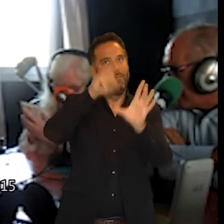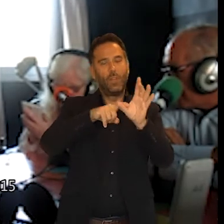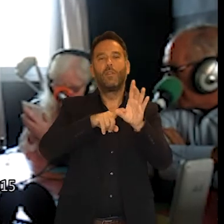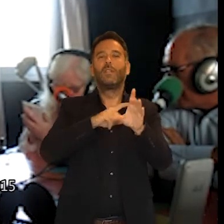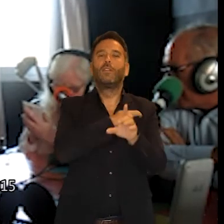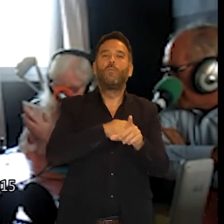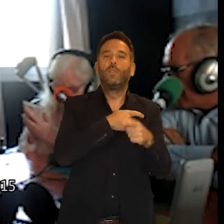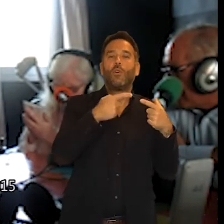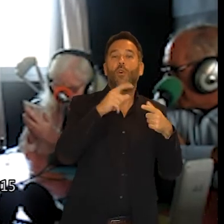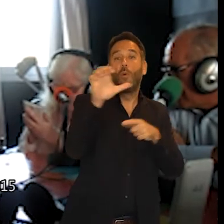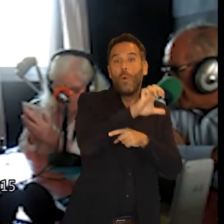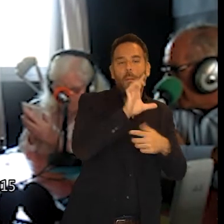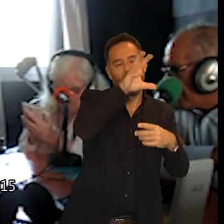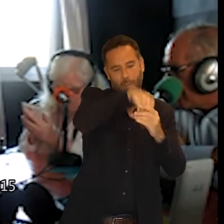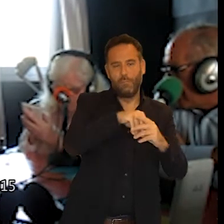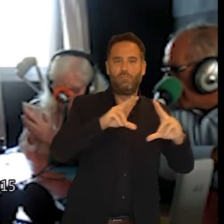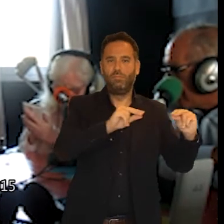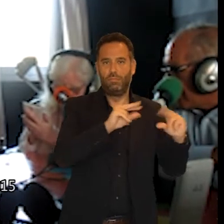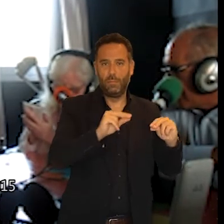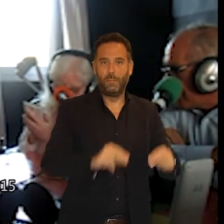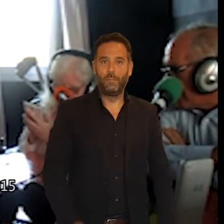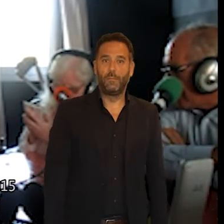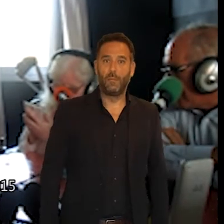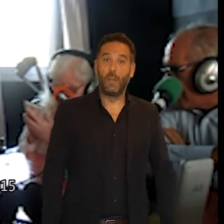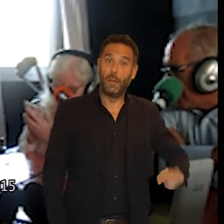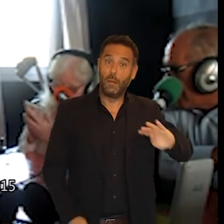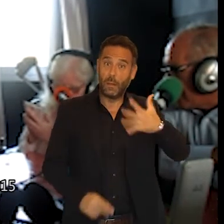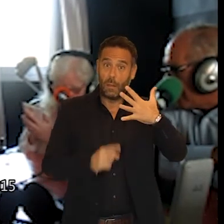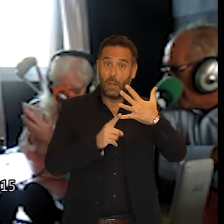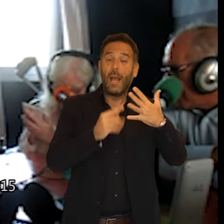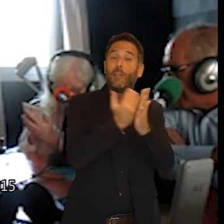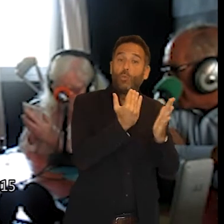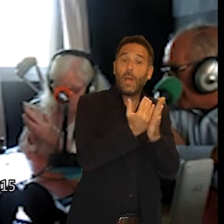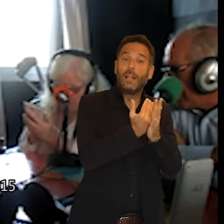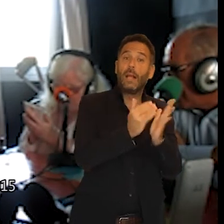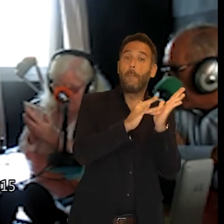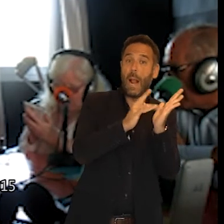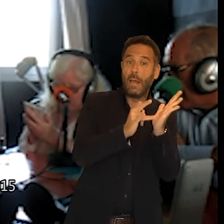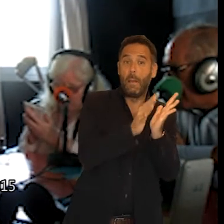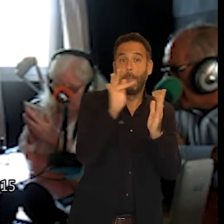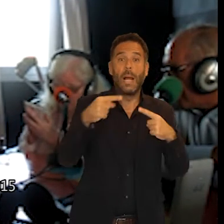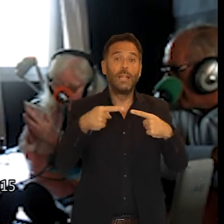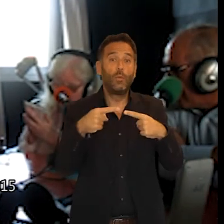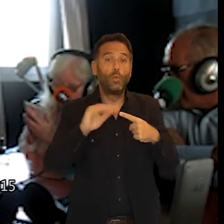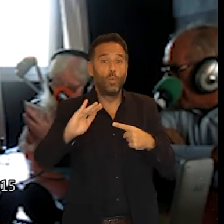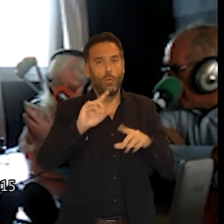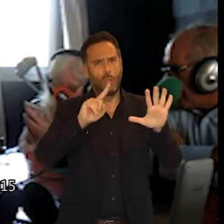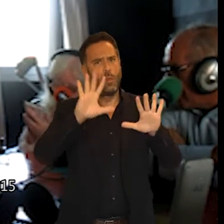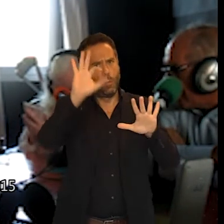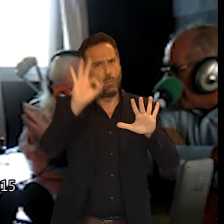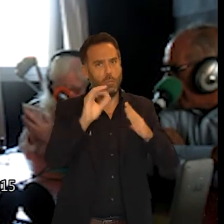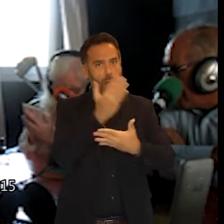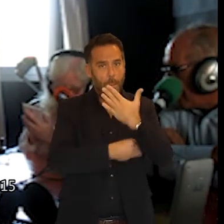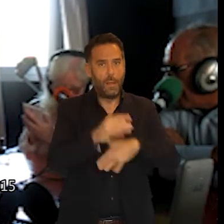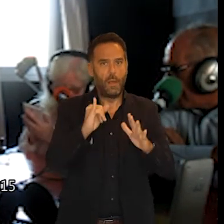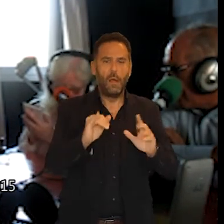Y por último, un estudiante valenciano y su tío con una discapacidad de un 65% alcanzarán la